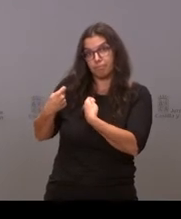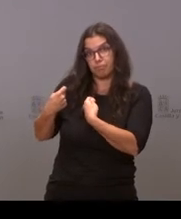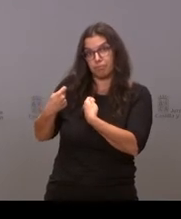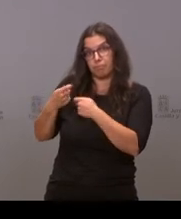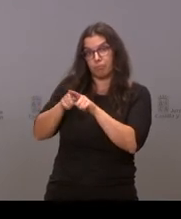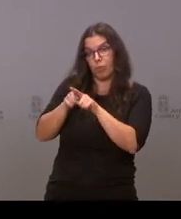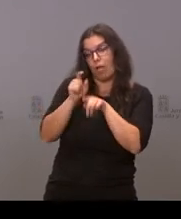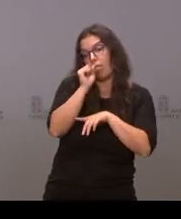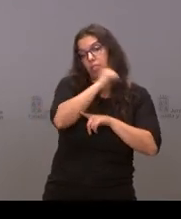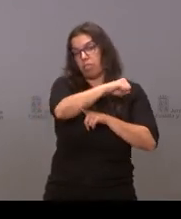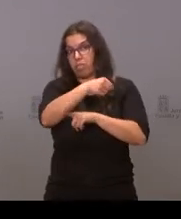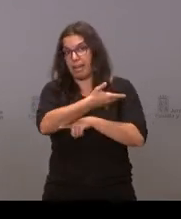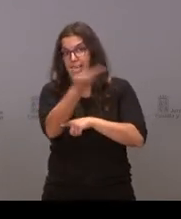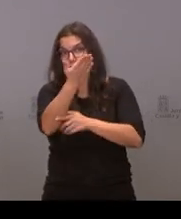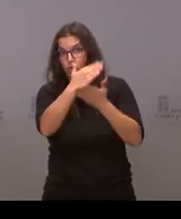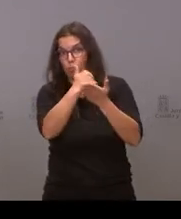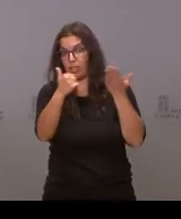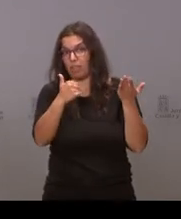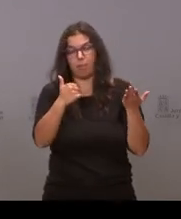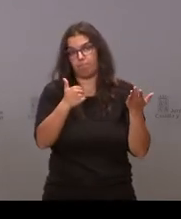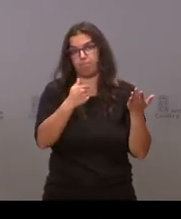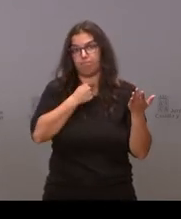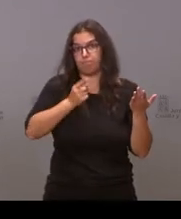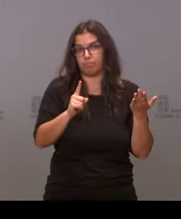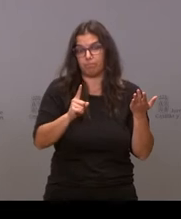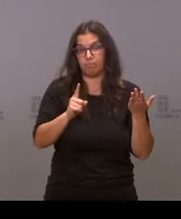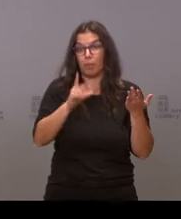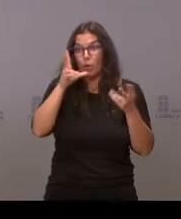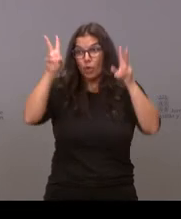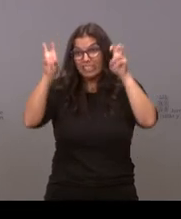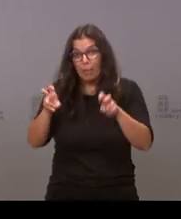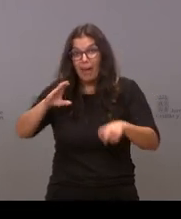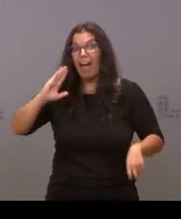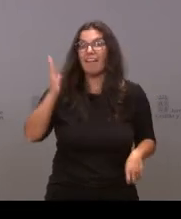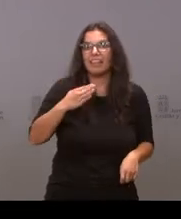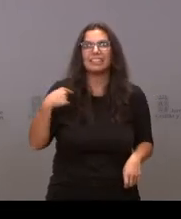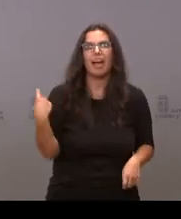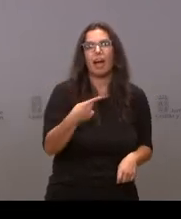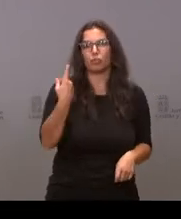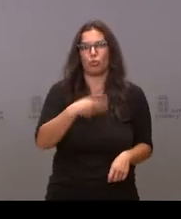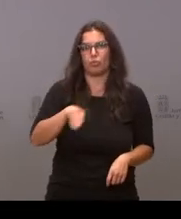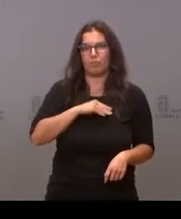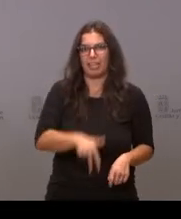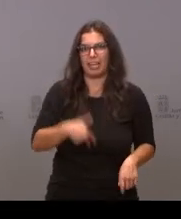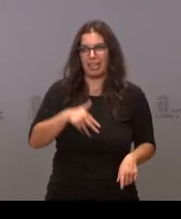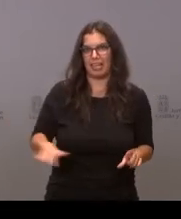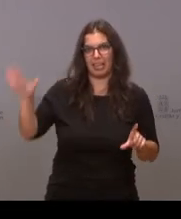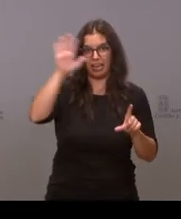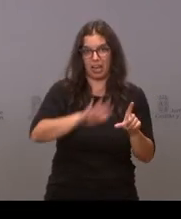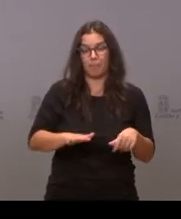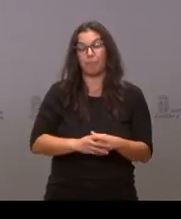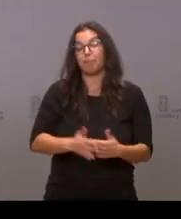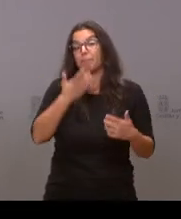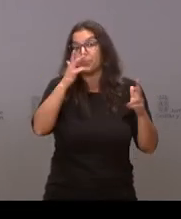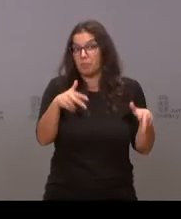de comunidades autónomas en cuestiones que afectan a todos en cuestiones que afectan a españa en su conjunto y si me